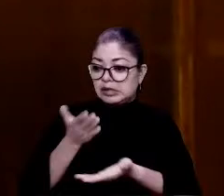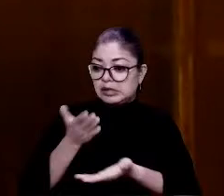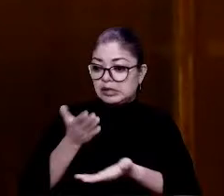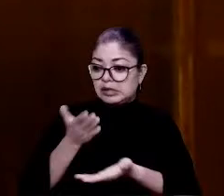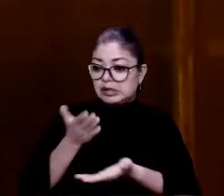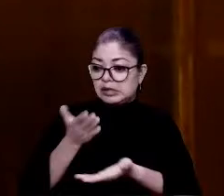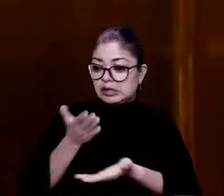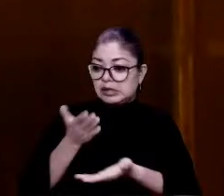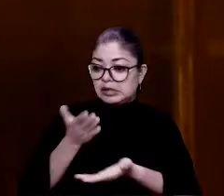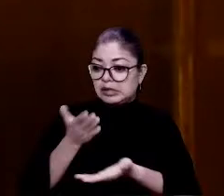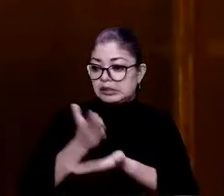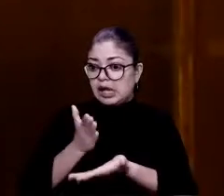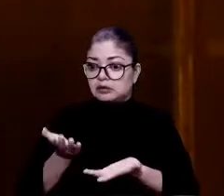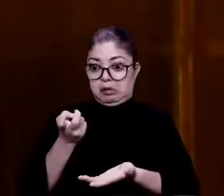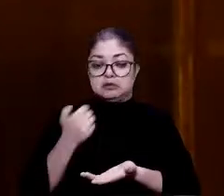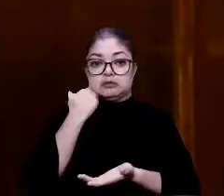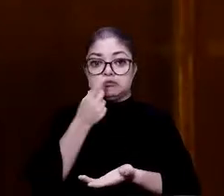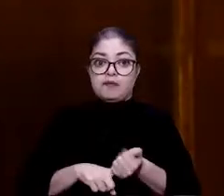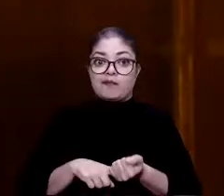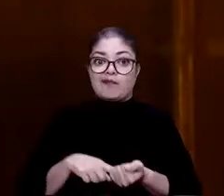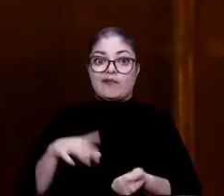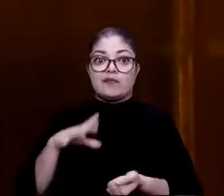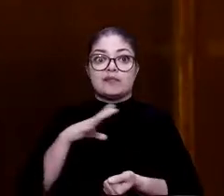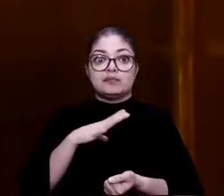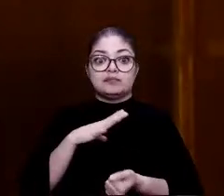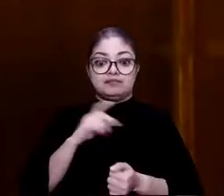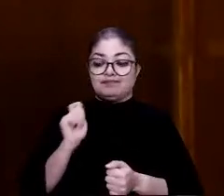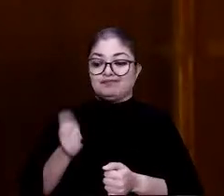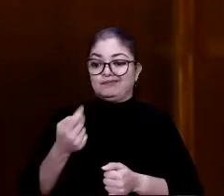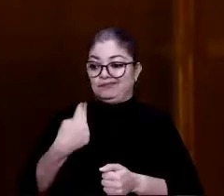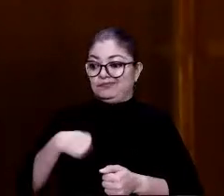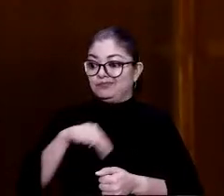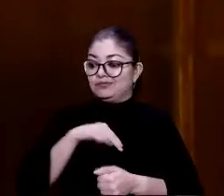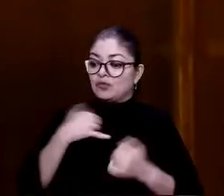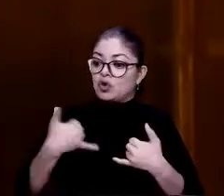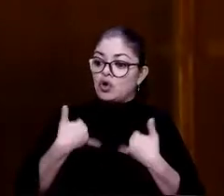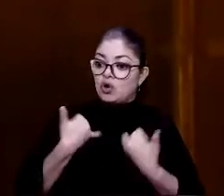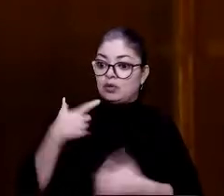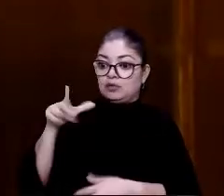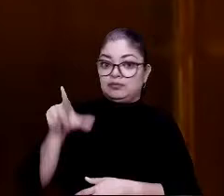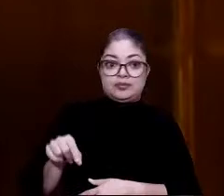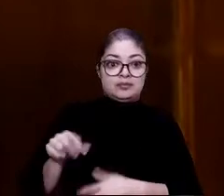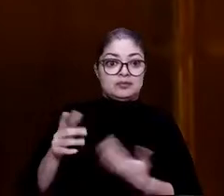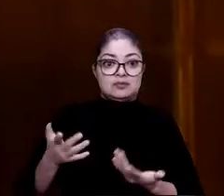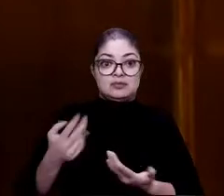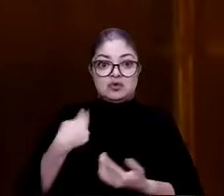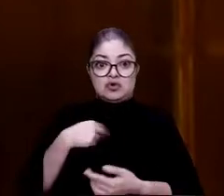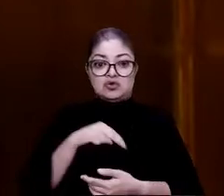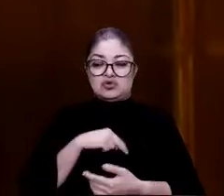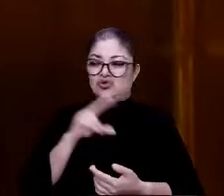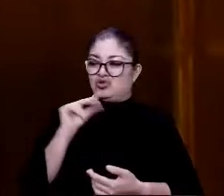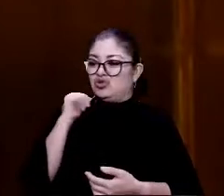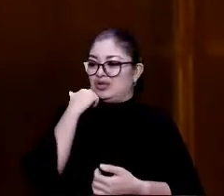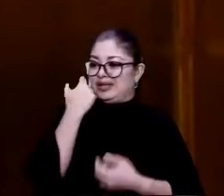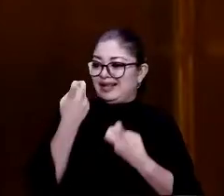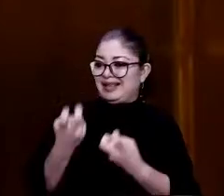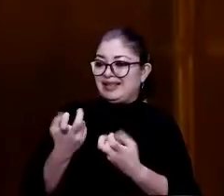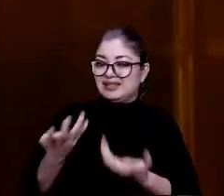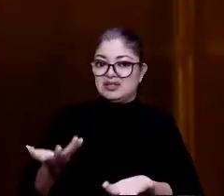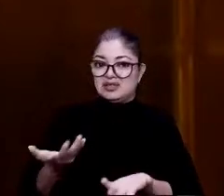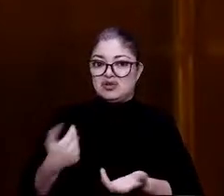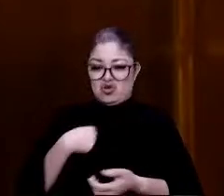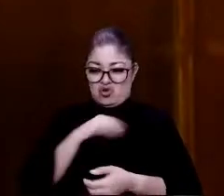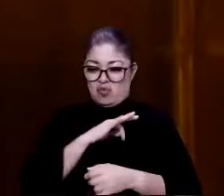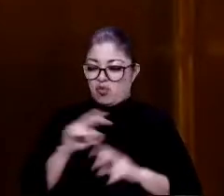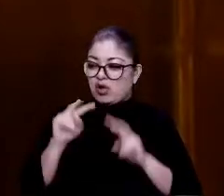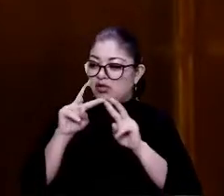clasista. Es un comentario que viene a denostar a nuestra juventud. Y eso es de donde venimos huyendo. Podría analizar cada uno